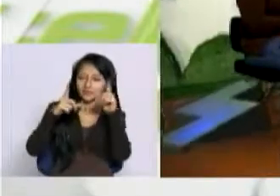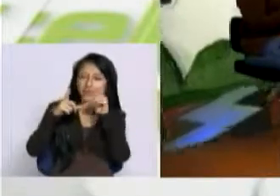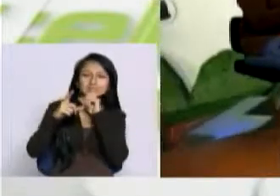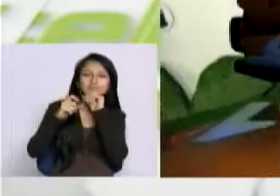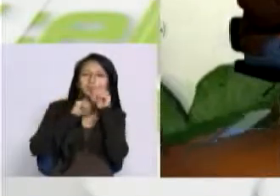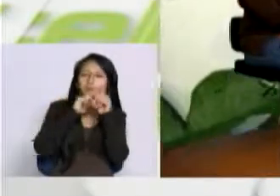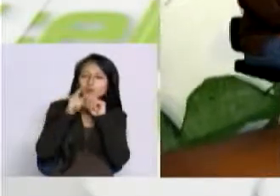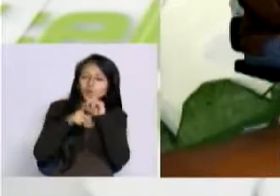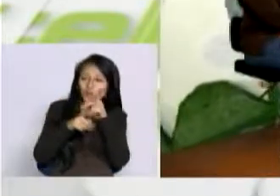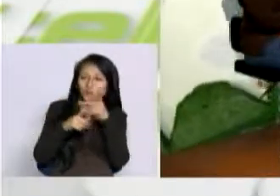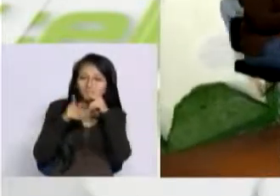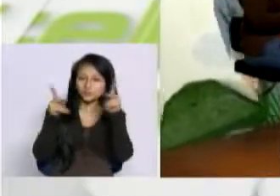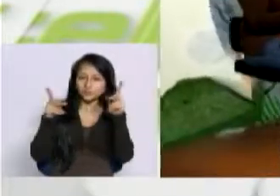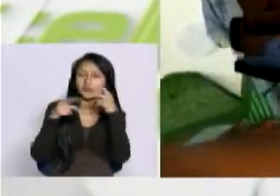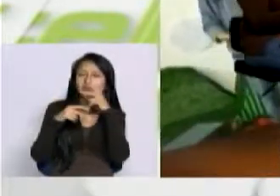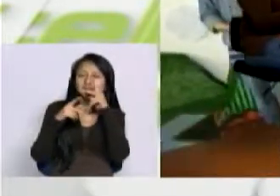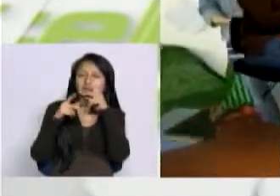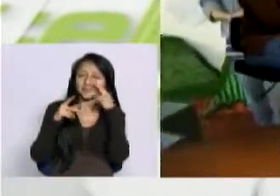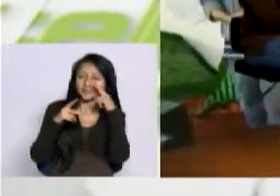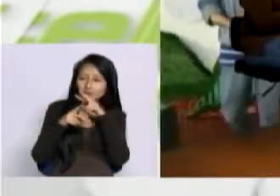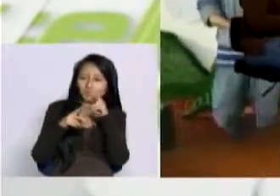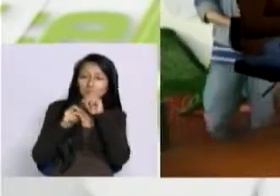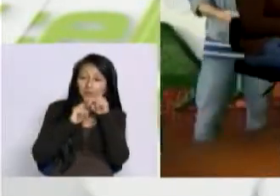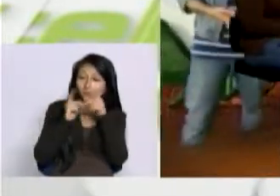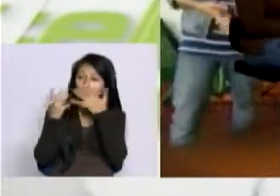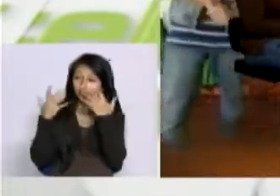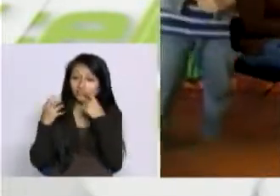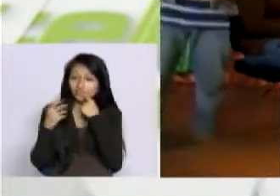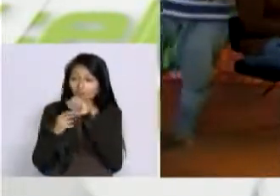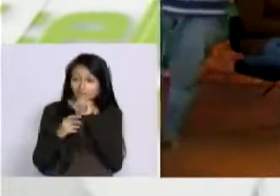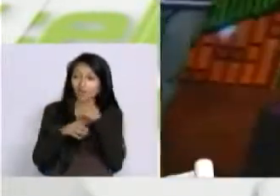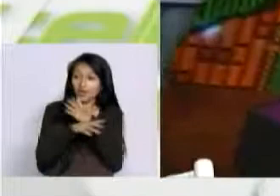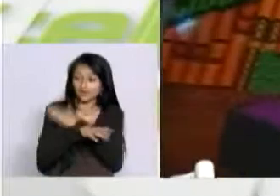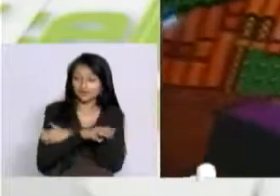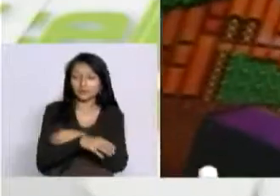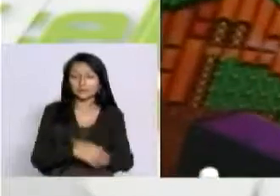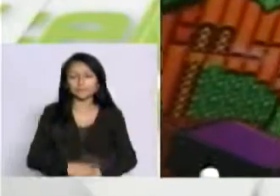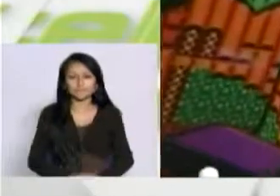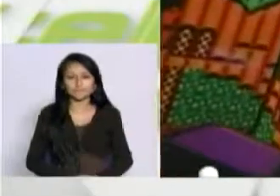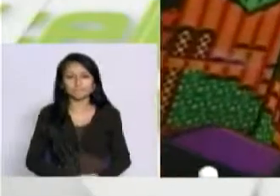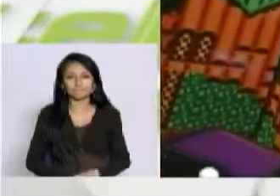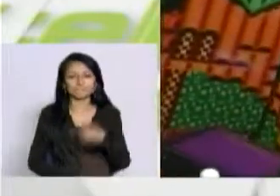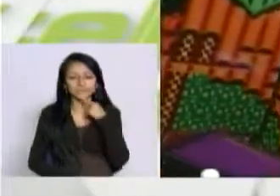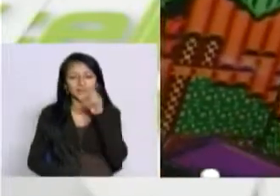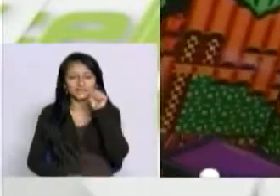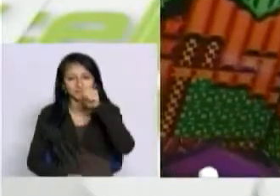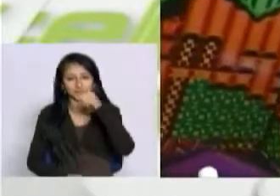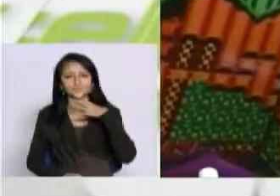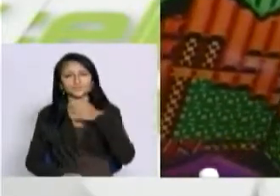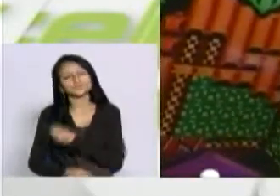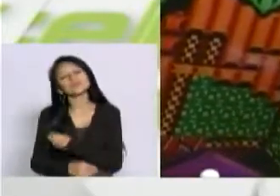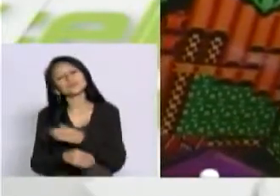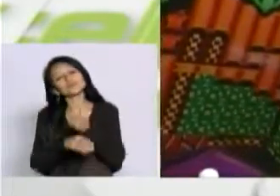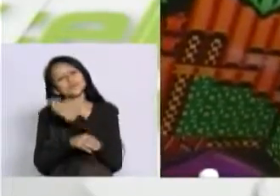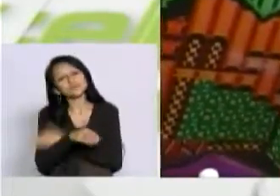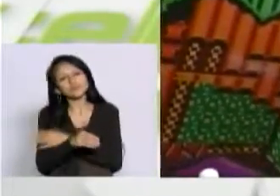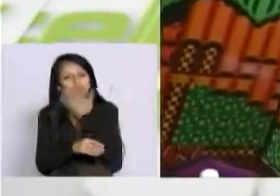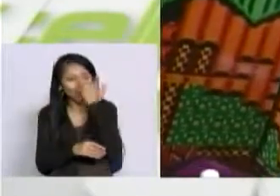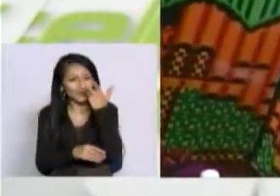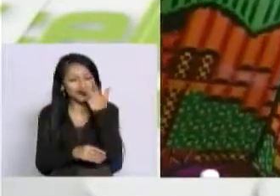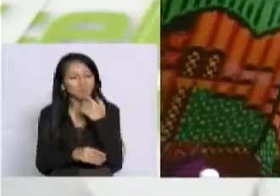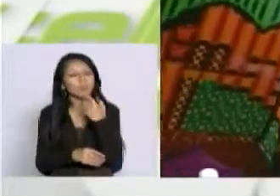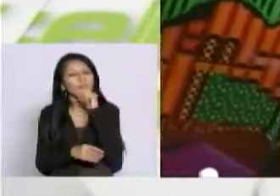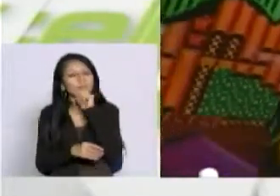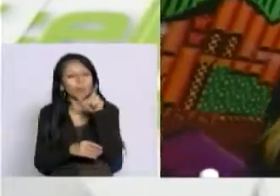¿Ustedes hicieron un sondeo previo a esos cambios que ellos querían ver en el programa? Nosotros estuvimos preguntando a través de redes sociales qué era lo que ellos querían